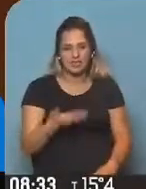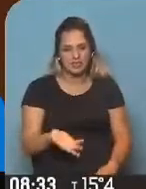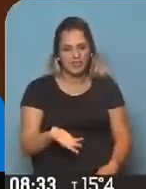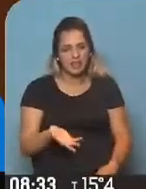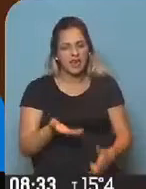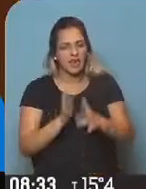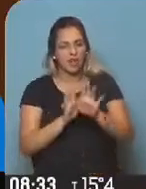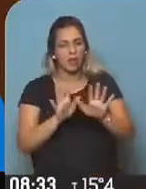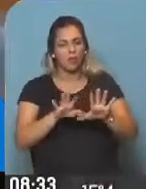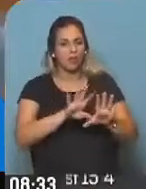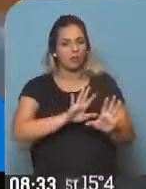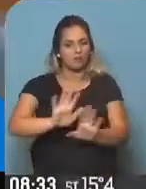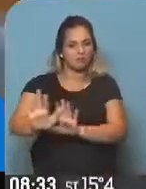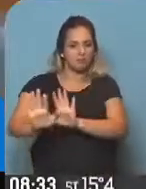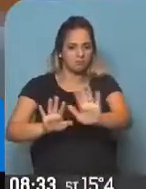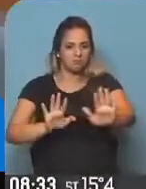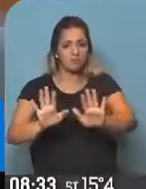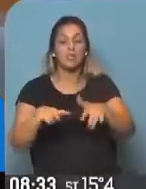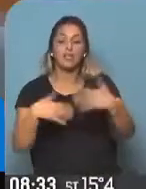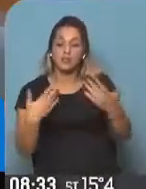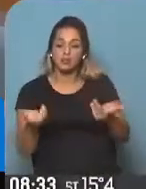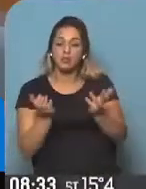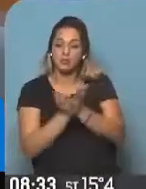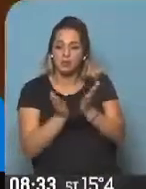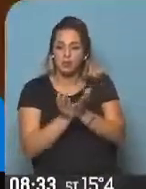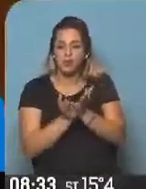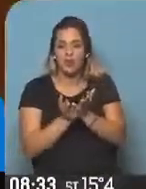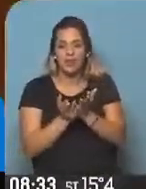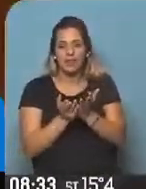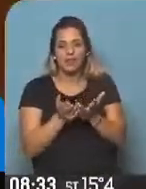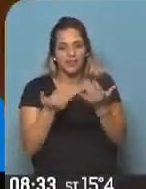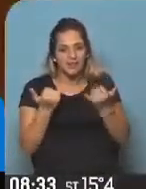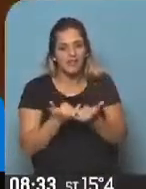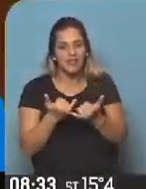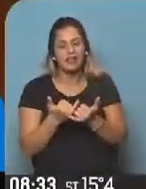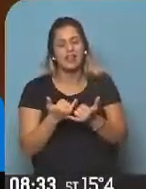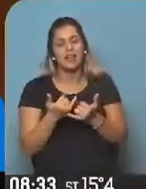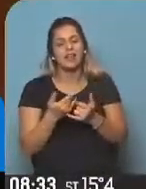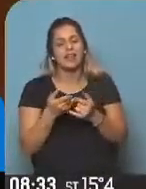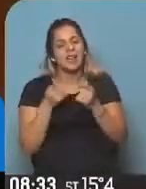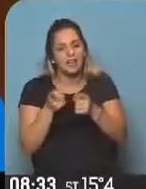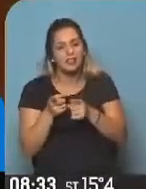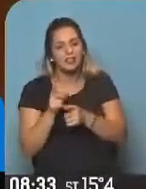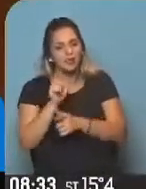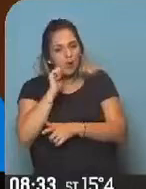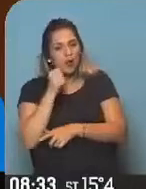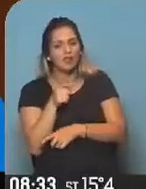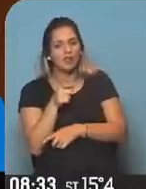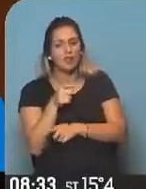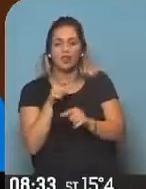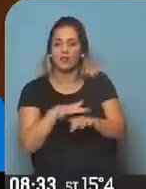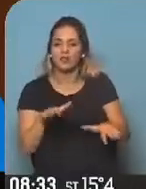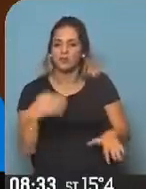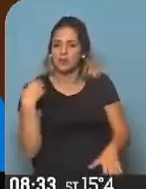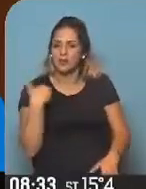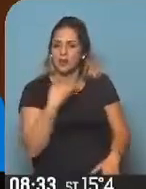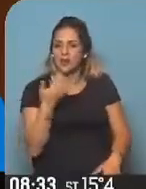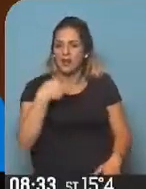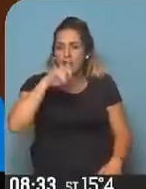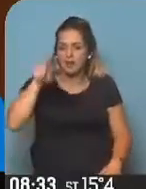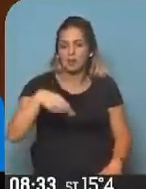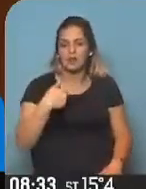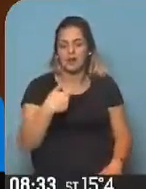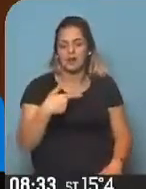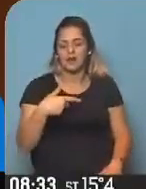oligárquico digamos y los estudiantes tienen esa cosa maravillosa que es chicos que en general venían de hogares